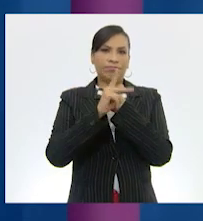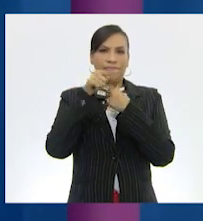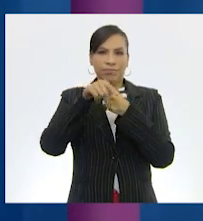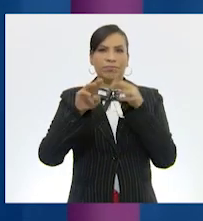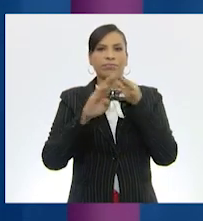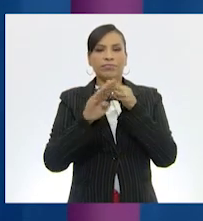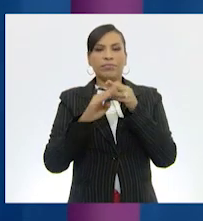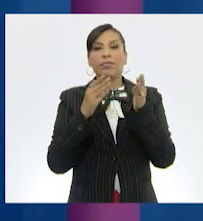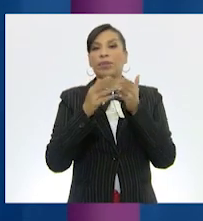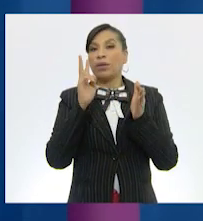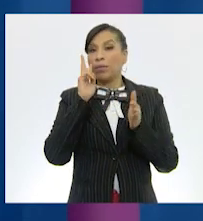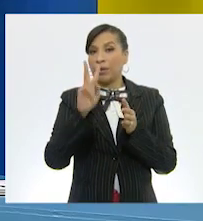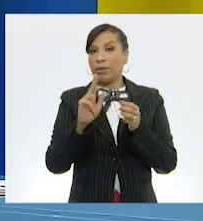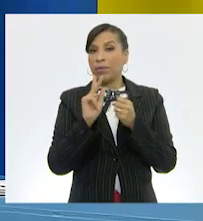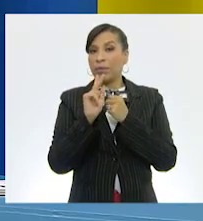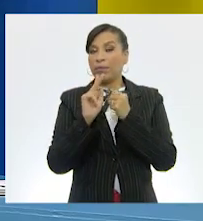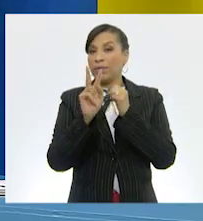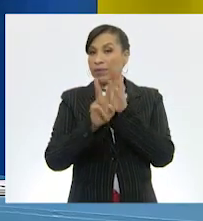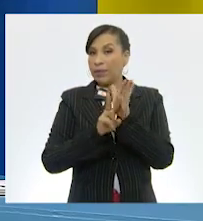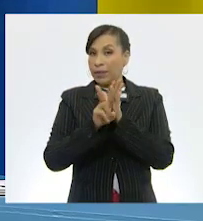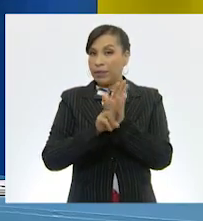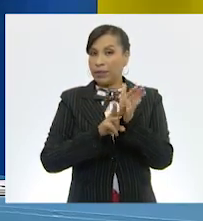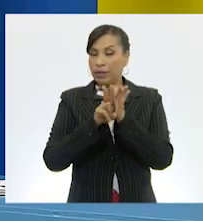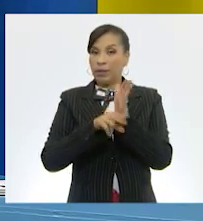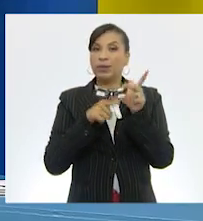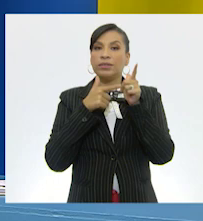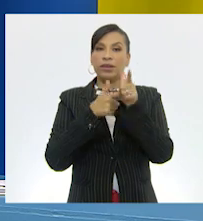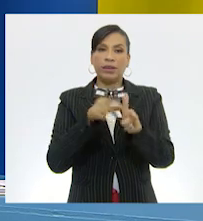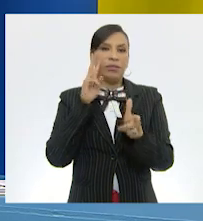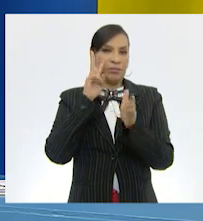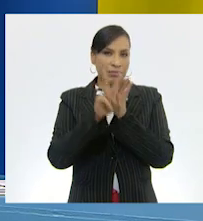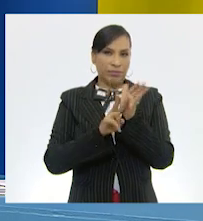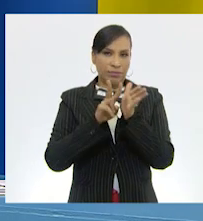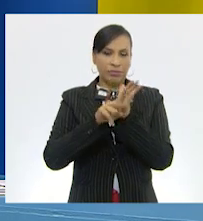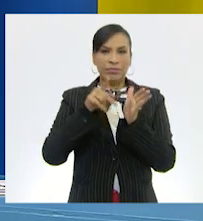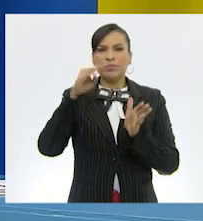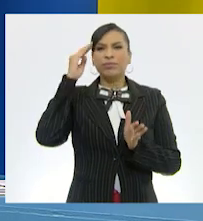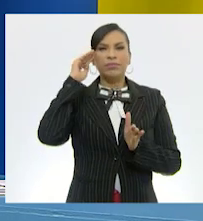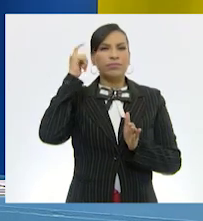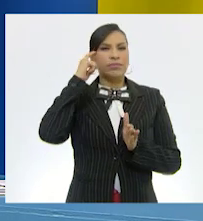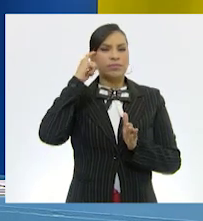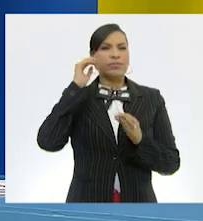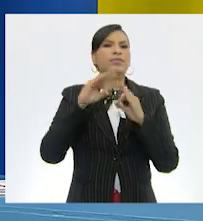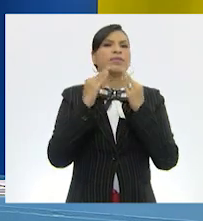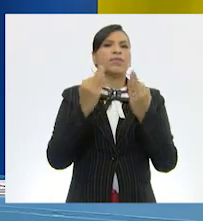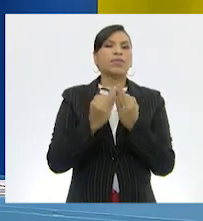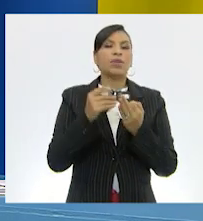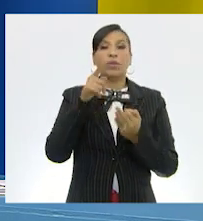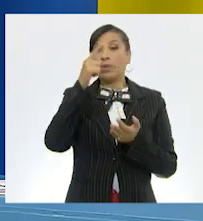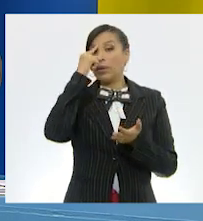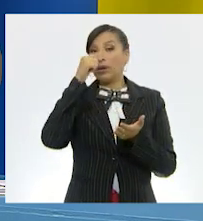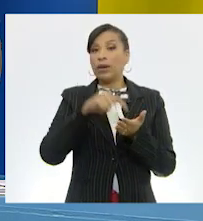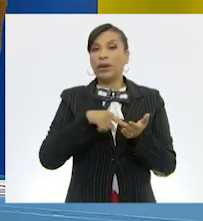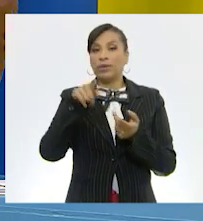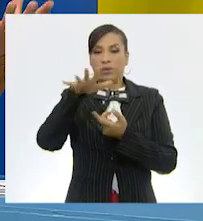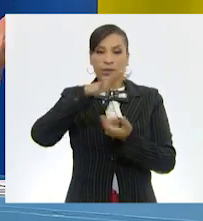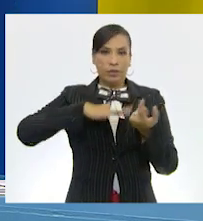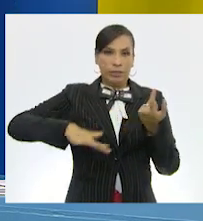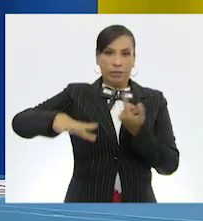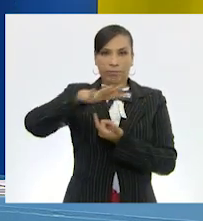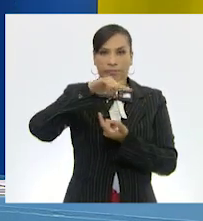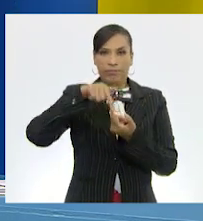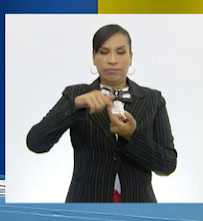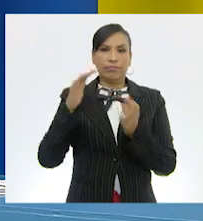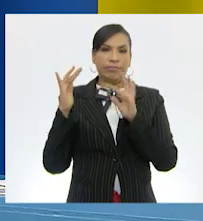a seguir viendo el video? Sí, continuaremos con el video y piensa en la forma en la que crees que tu entorno